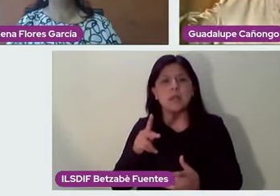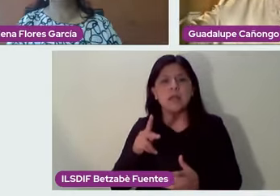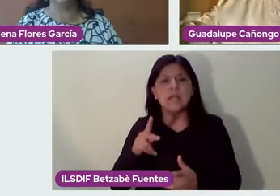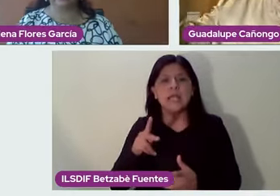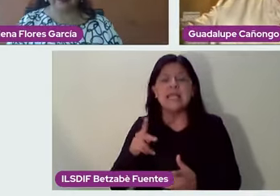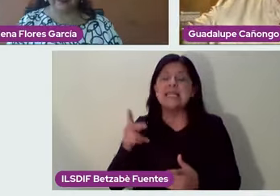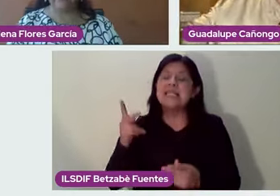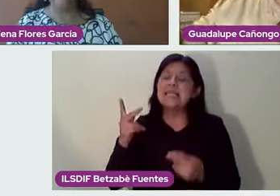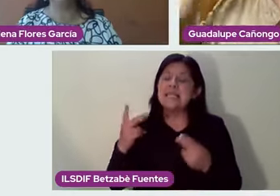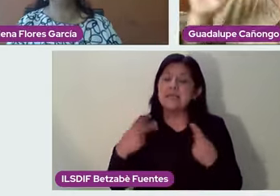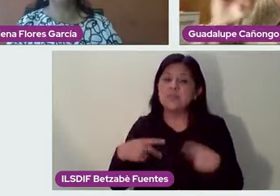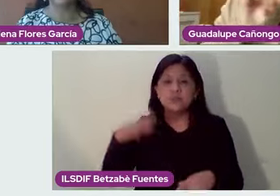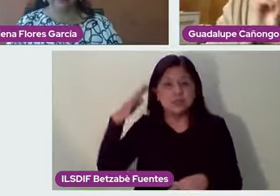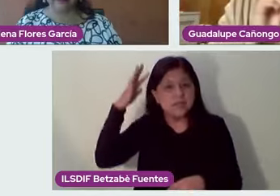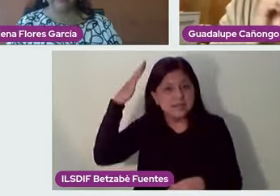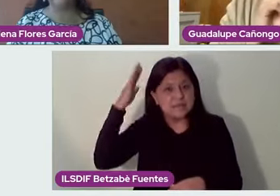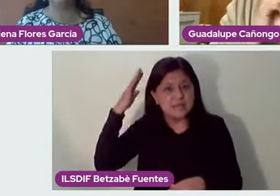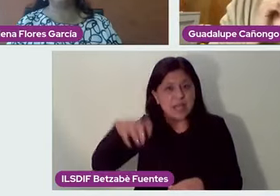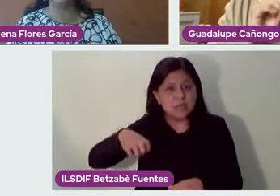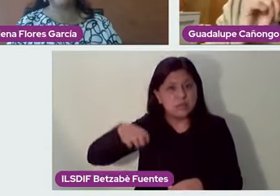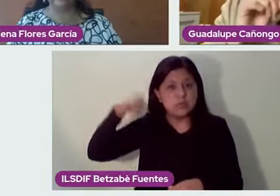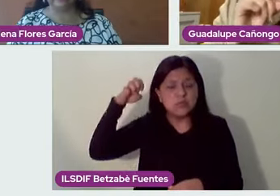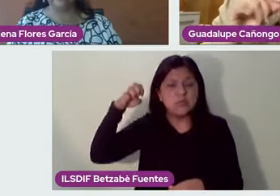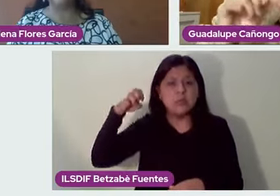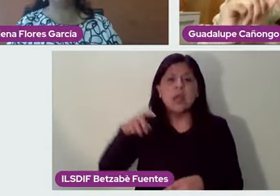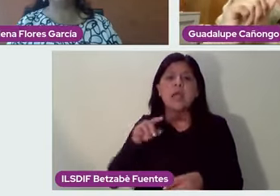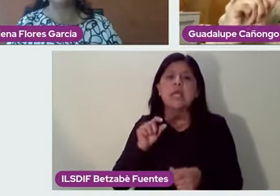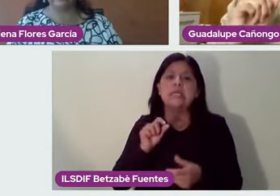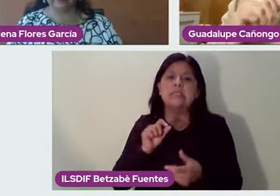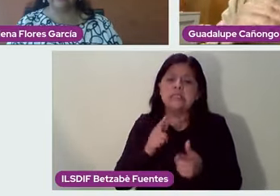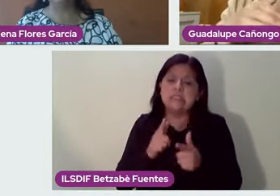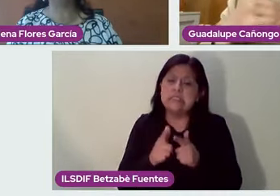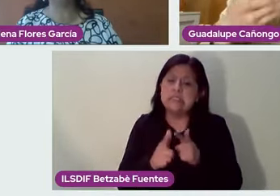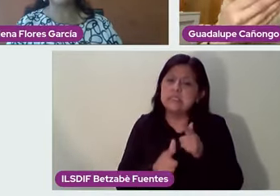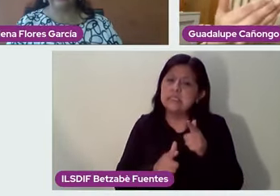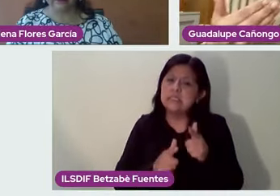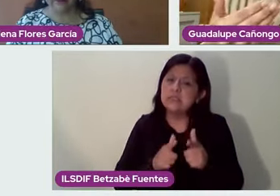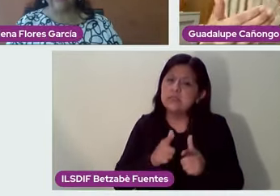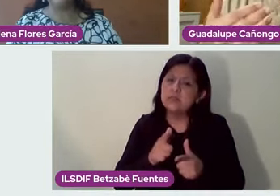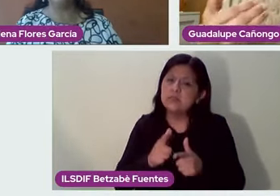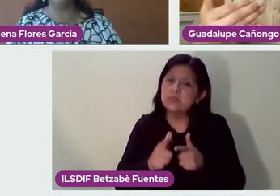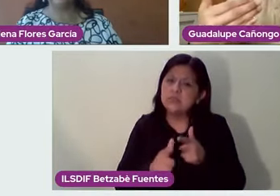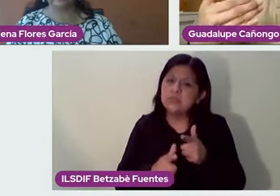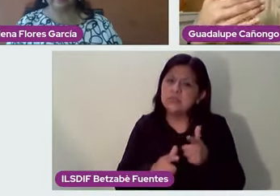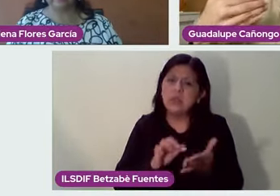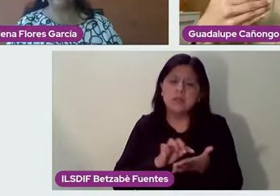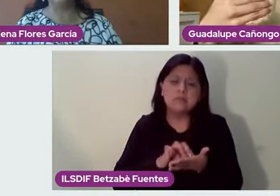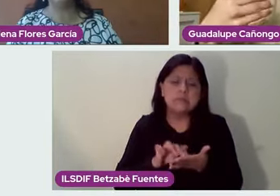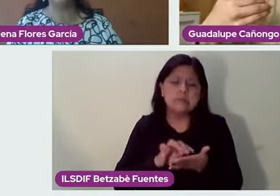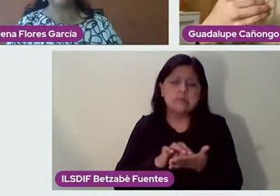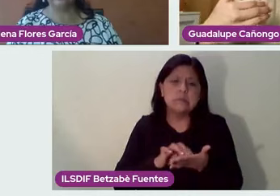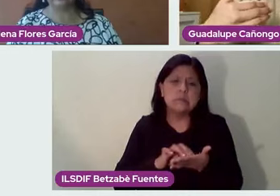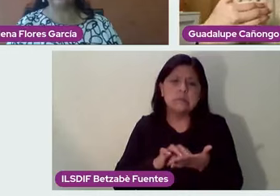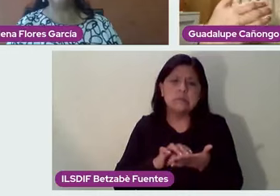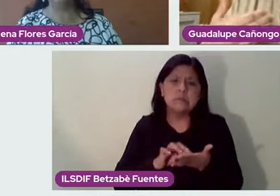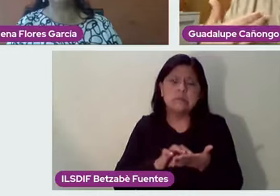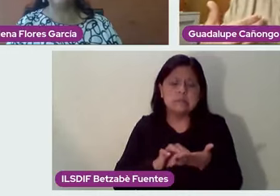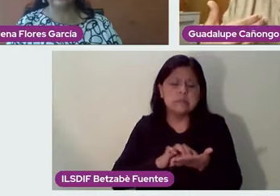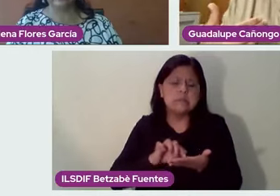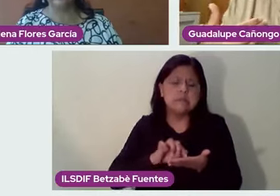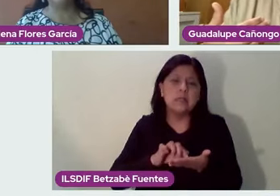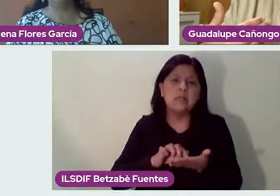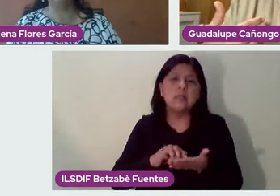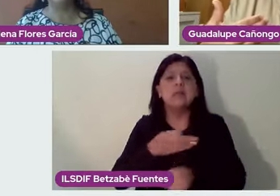y escribiendo y escribiendo y termina un muy bien, ¿no? O da respuesta y la familia es, sobre